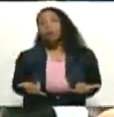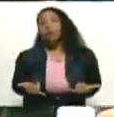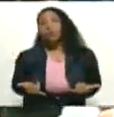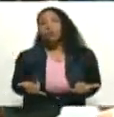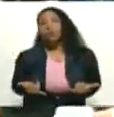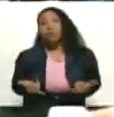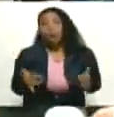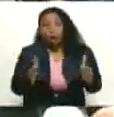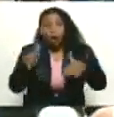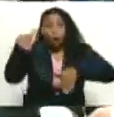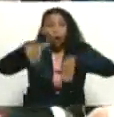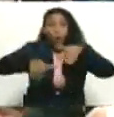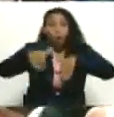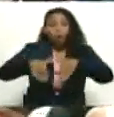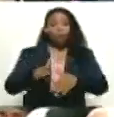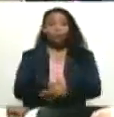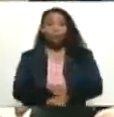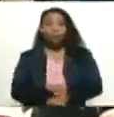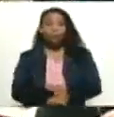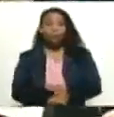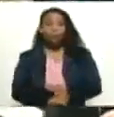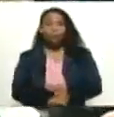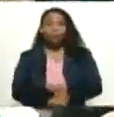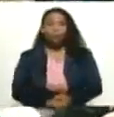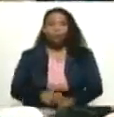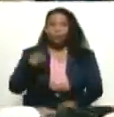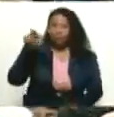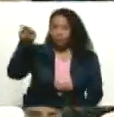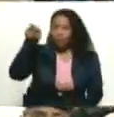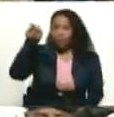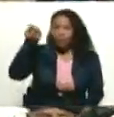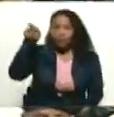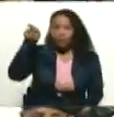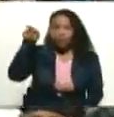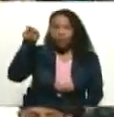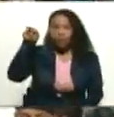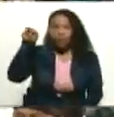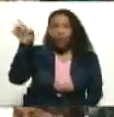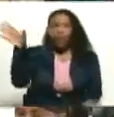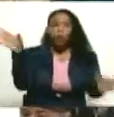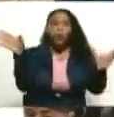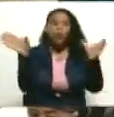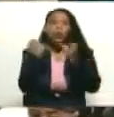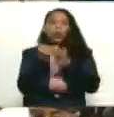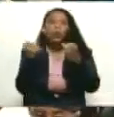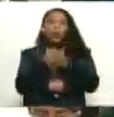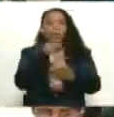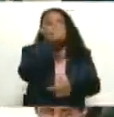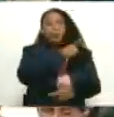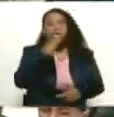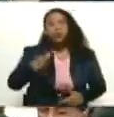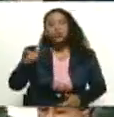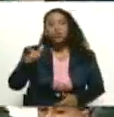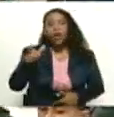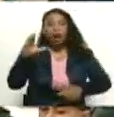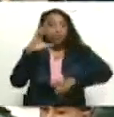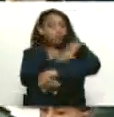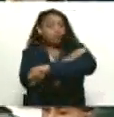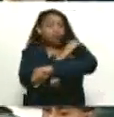elección, por ahí andan un grupo de señores y señoras de la